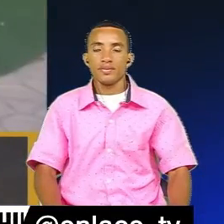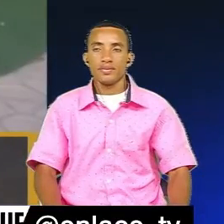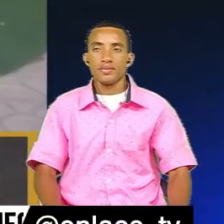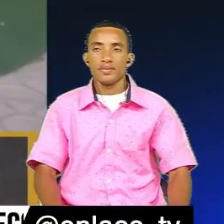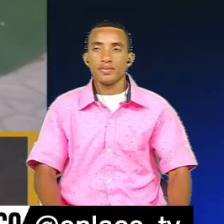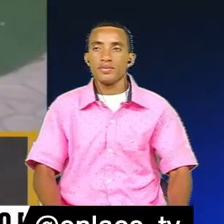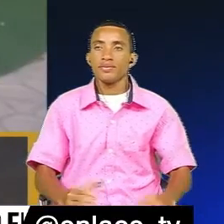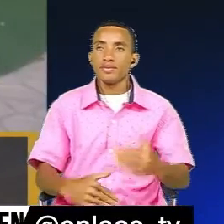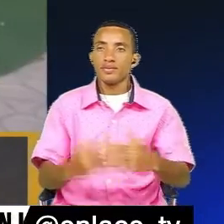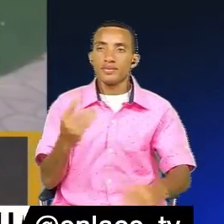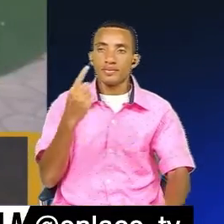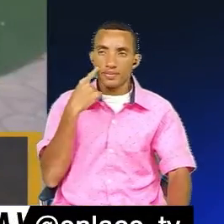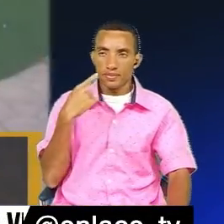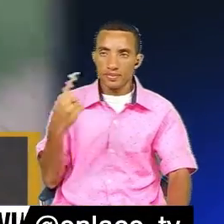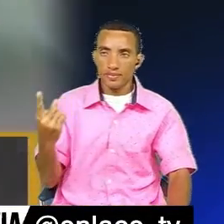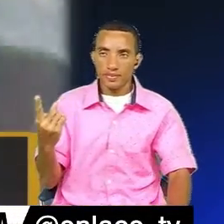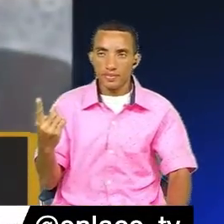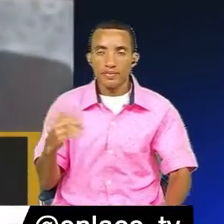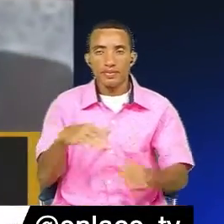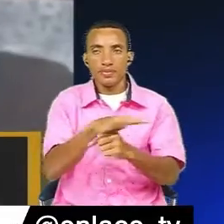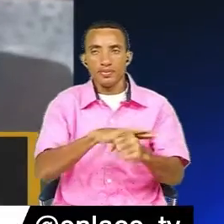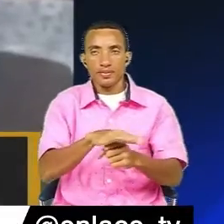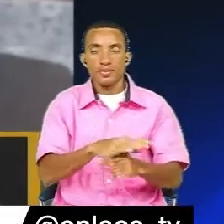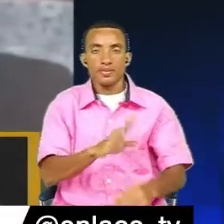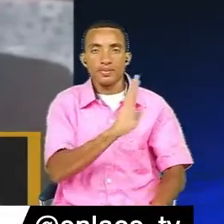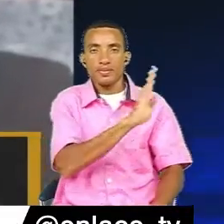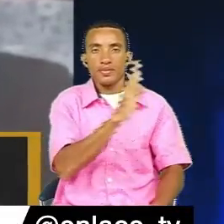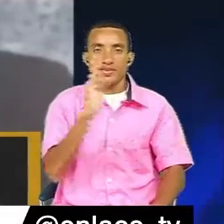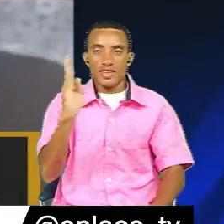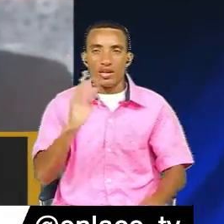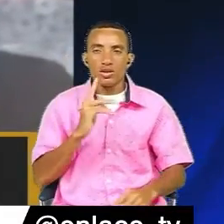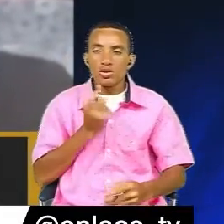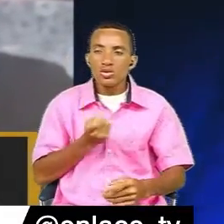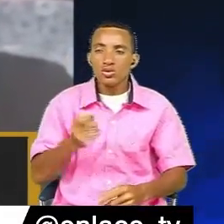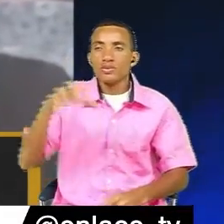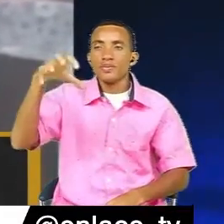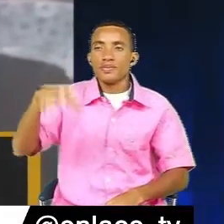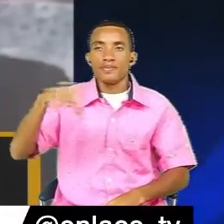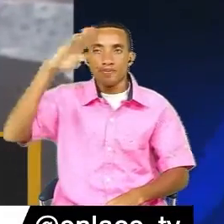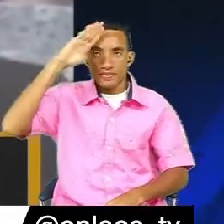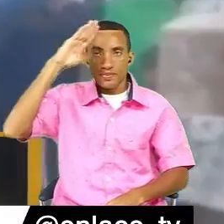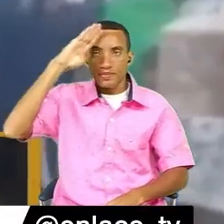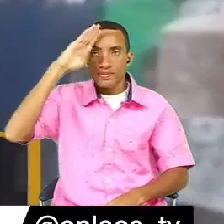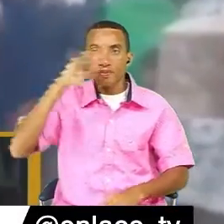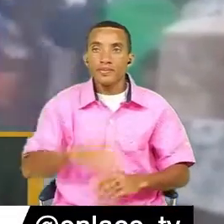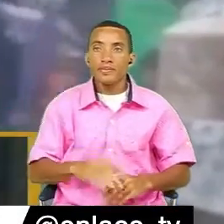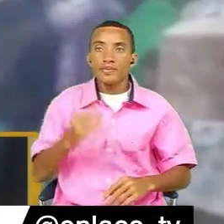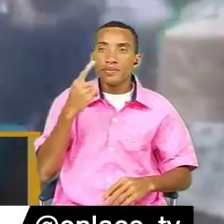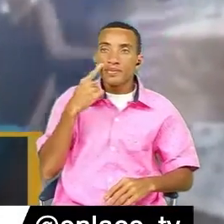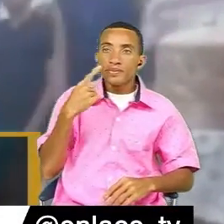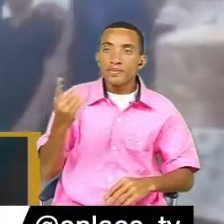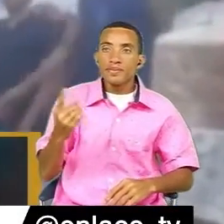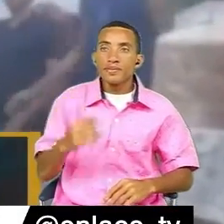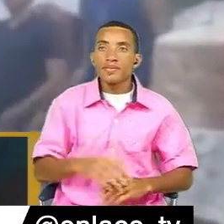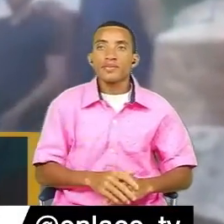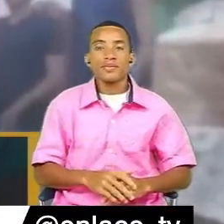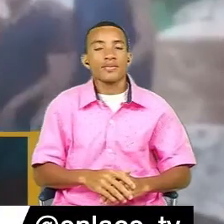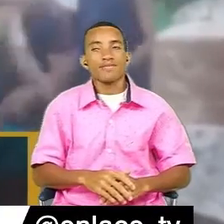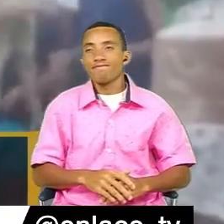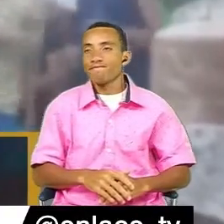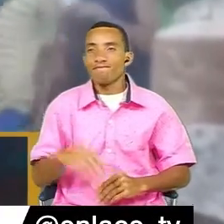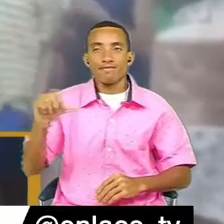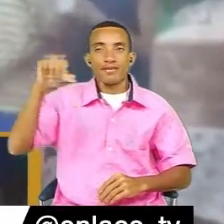Comenzamos nuestro recorrido de hoy en el barrio El Boston, a escasos metros del CAI de la policía. Es innegable, como lo muestran las imágenes, el indebido uso que le